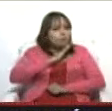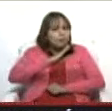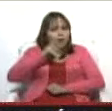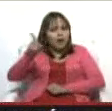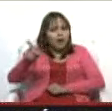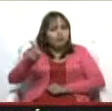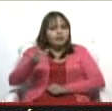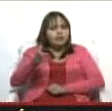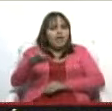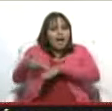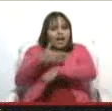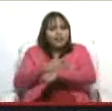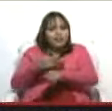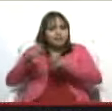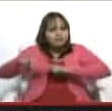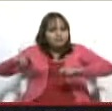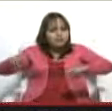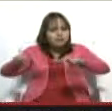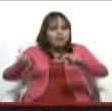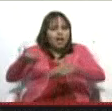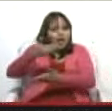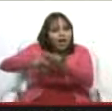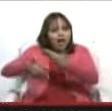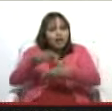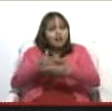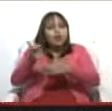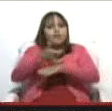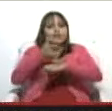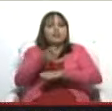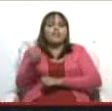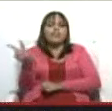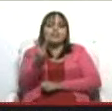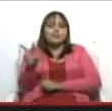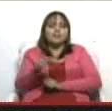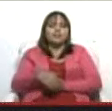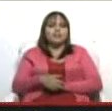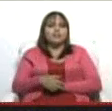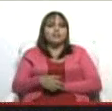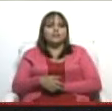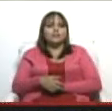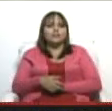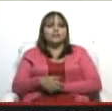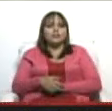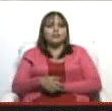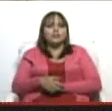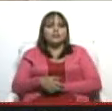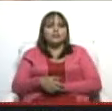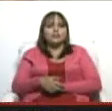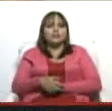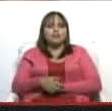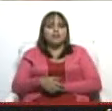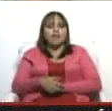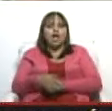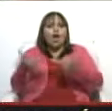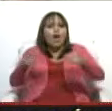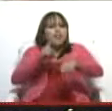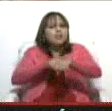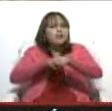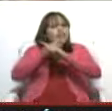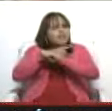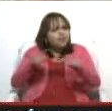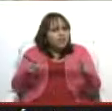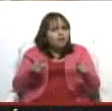como jefe negociador por parte del gobierno venezolano, ¿estamos ante un momento distinto? ¿Podemos estar